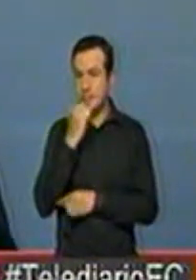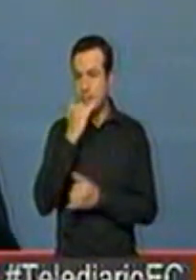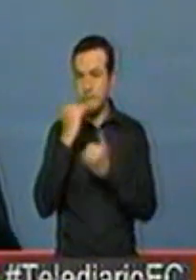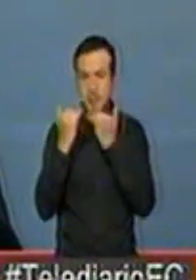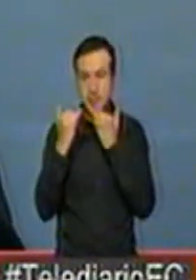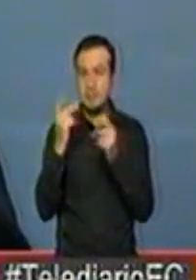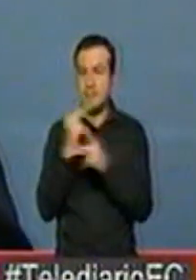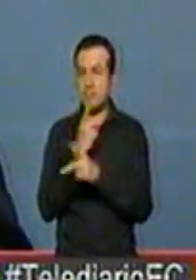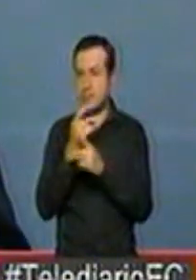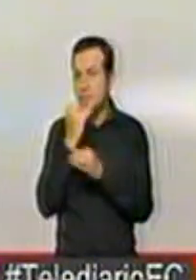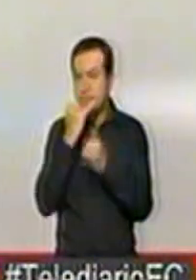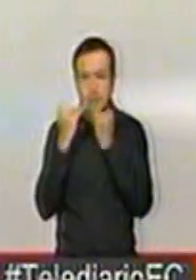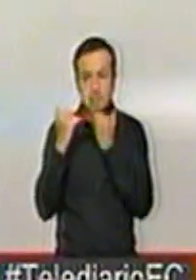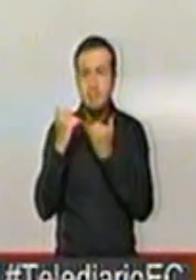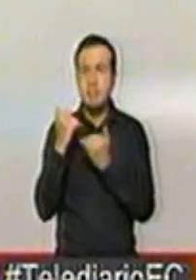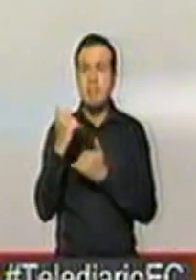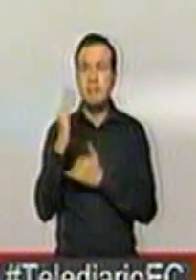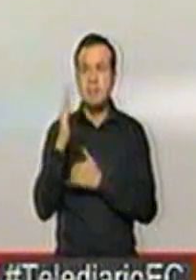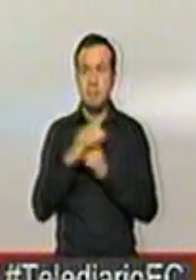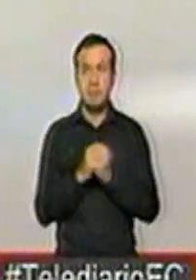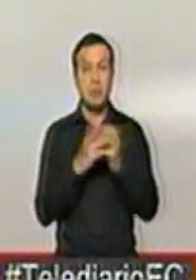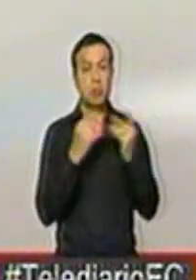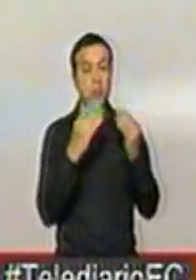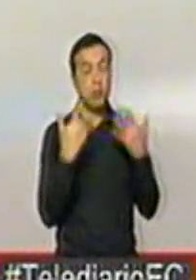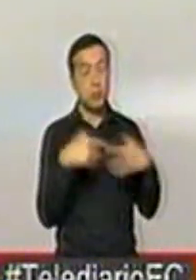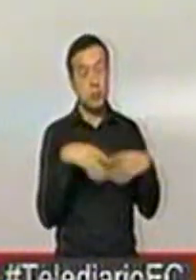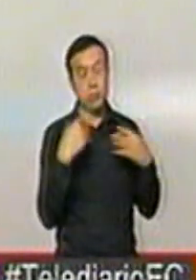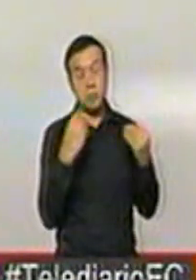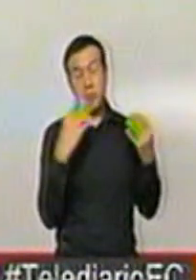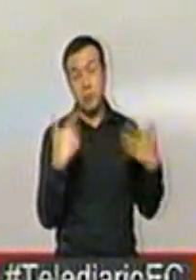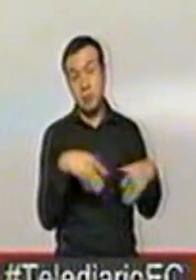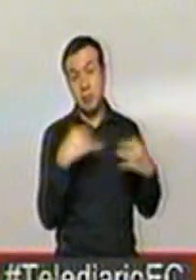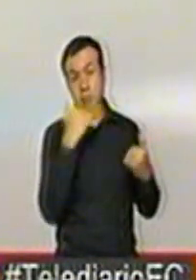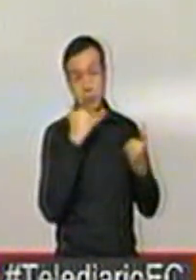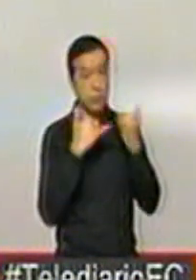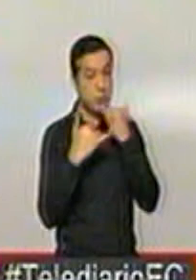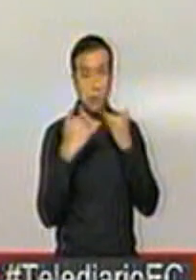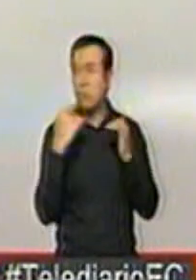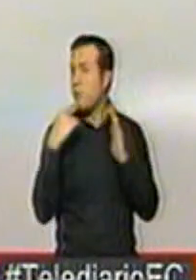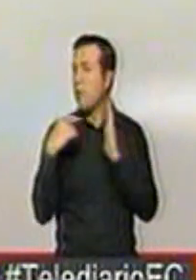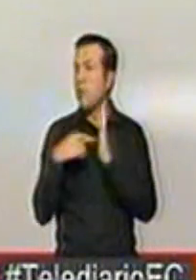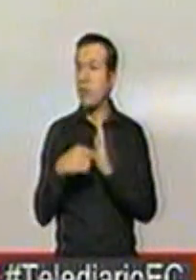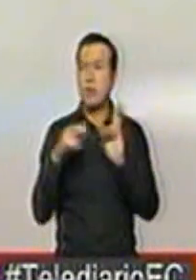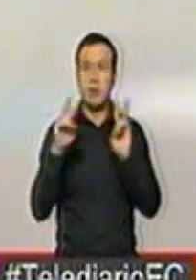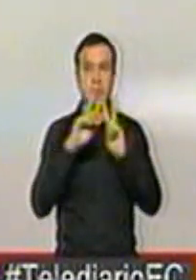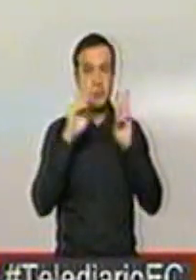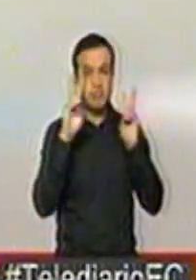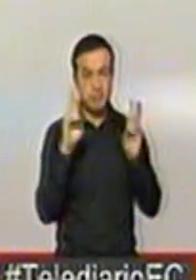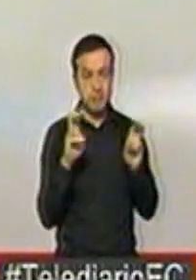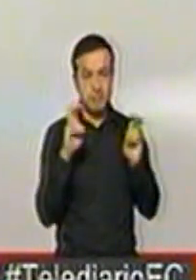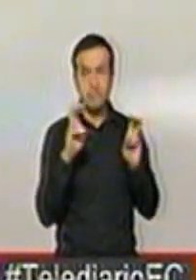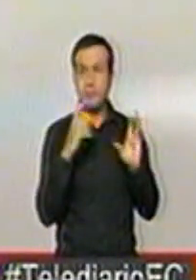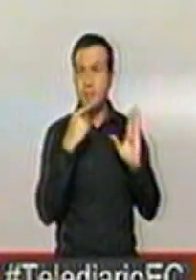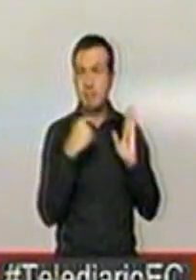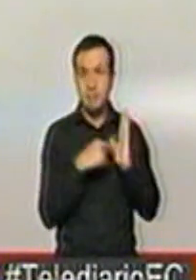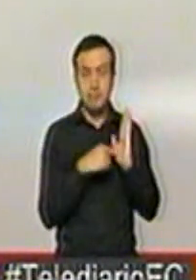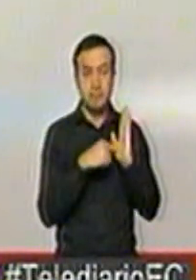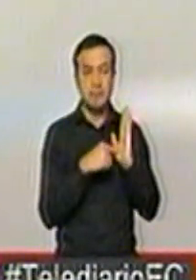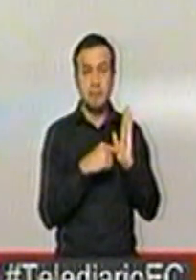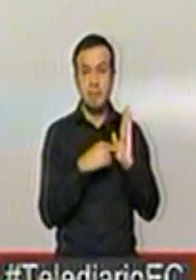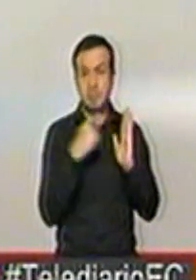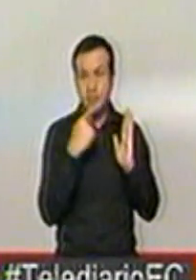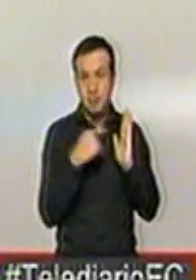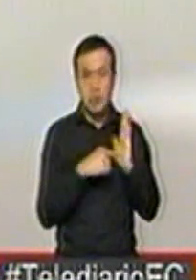evaluación de los jueces y conjueces ahí hay muchas muchas cuales destacaría en el tema cuando pasábamos la